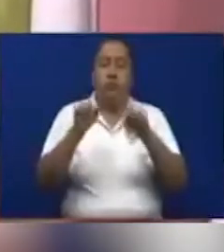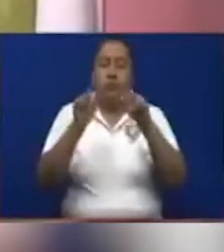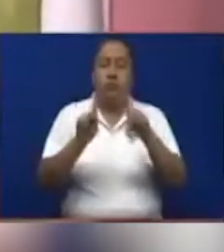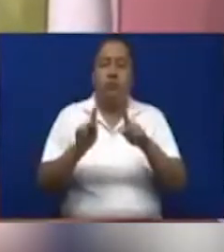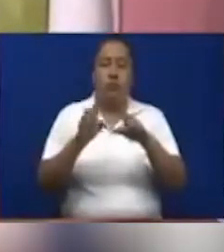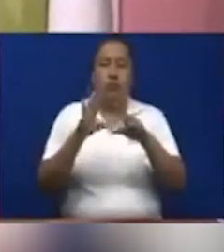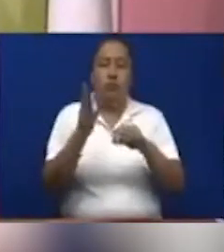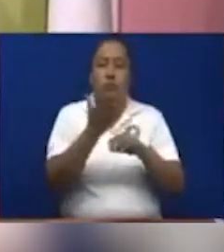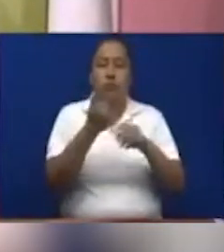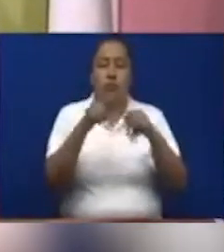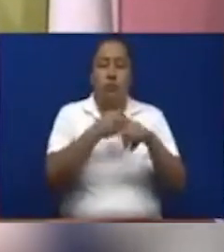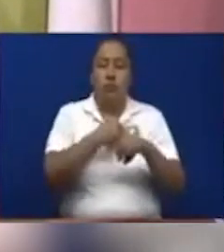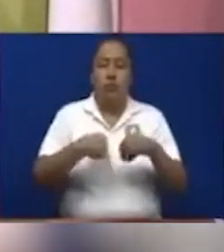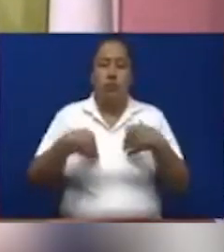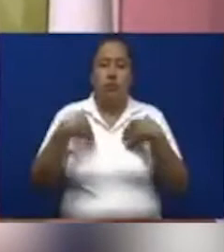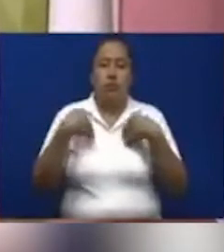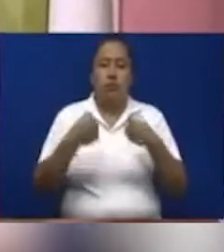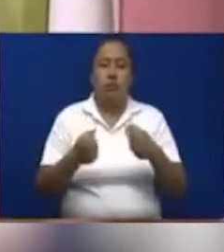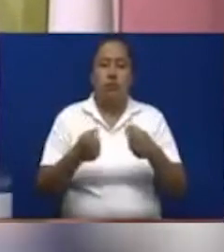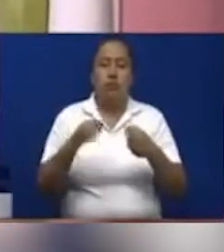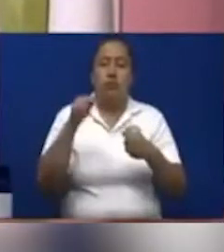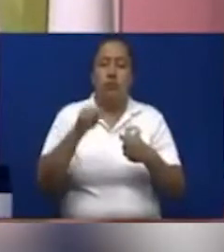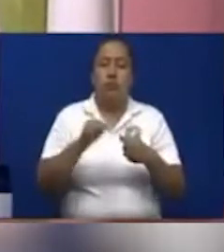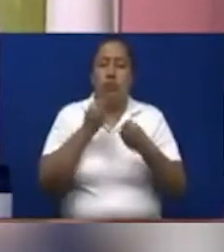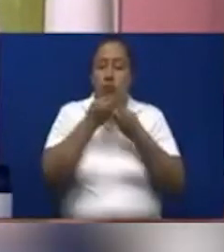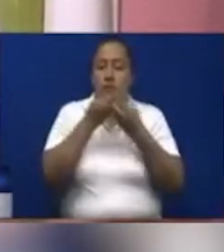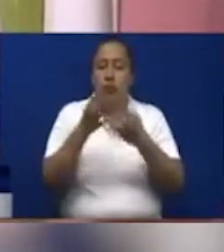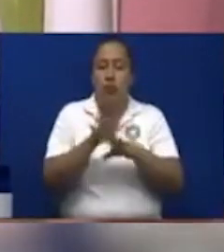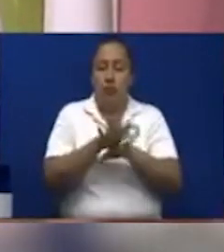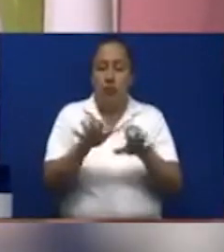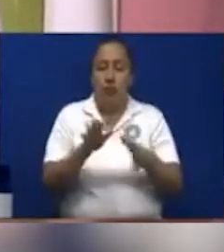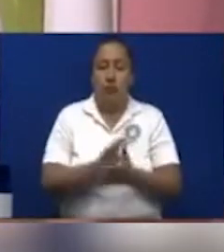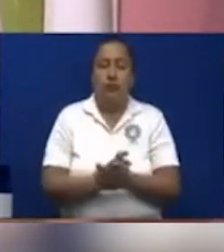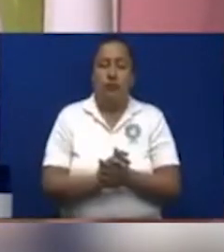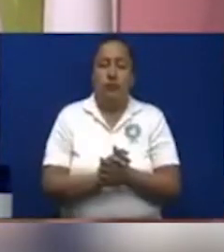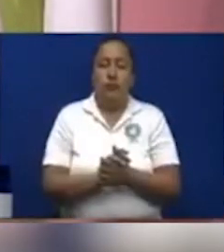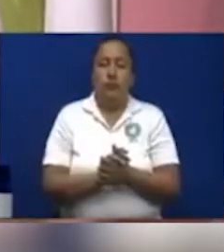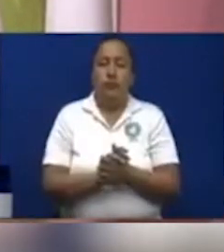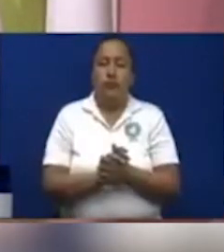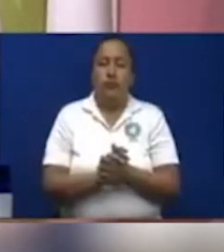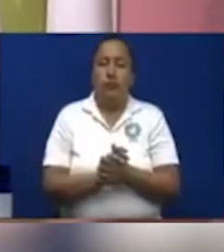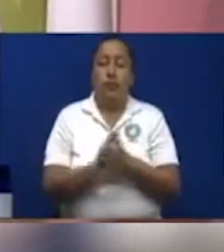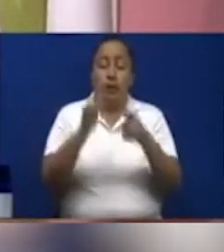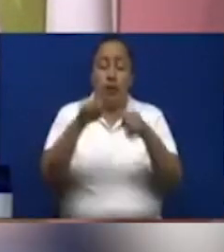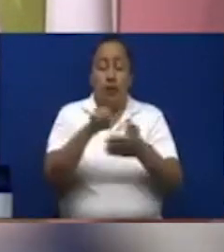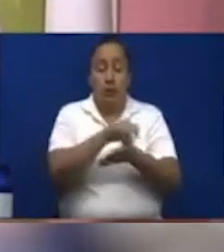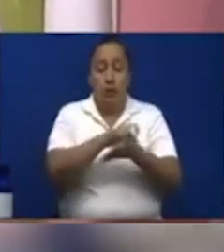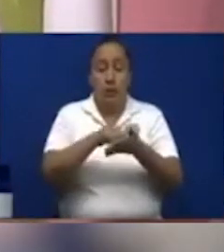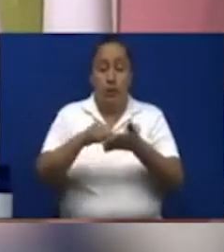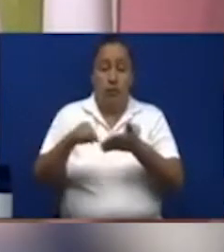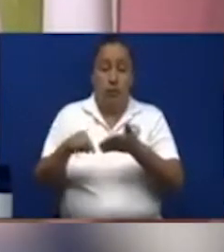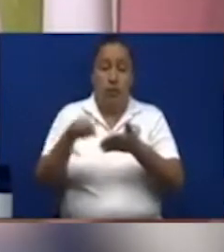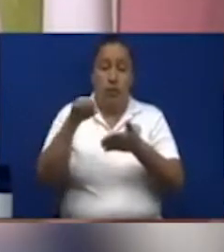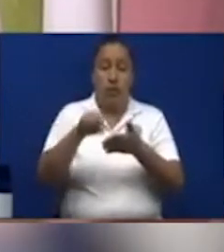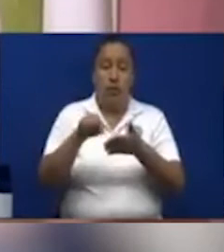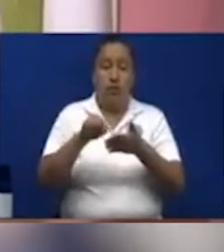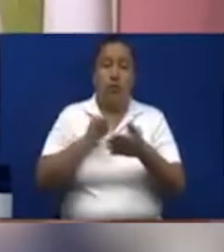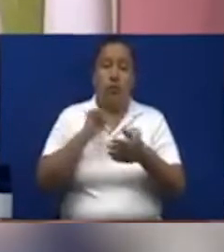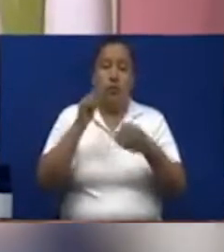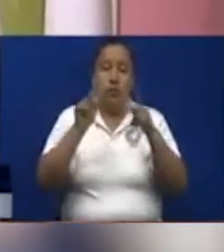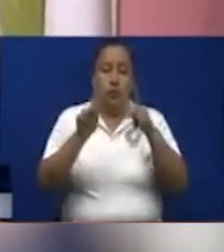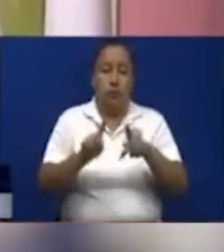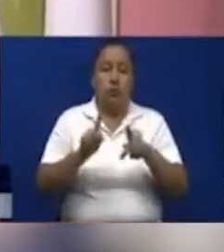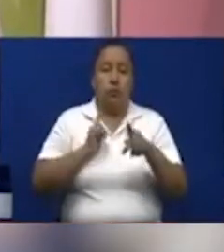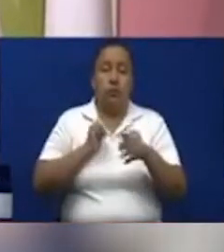al 16 de junio, 10 a.m., informe semanal. Durante la presente semana, que comprende del 9 al 16